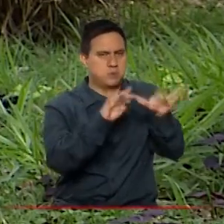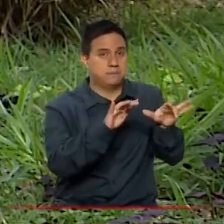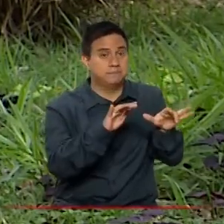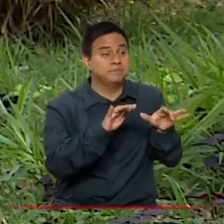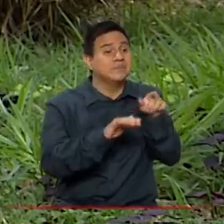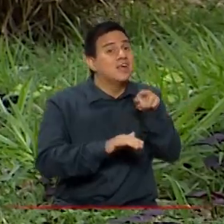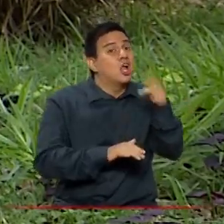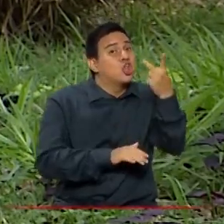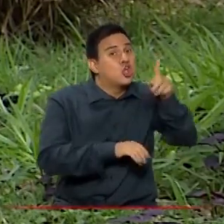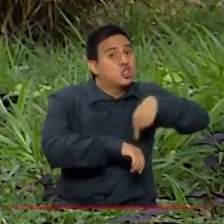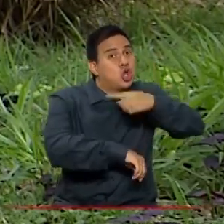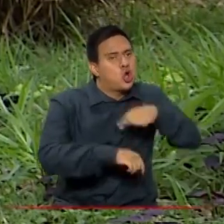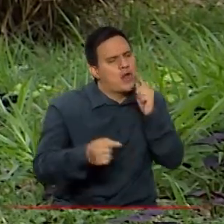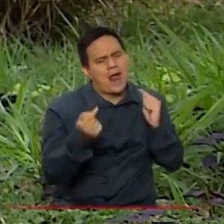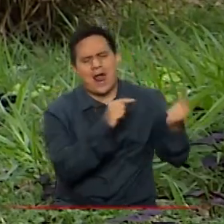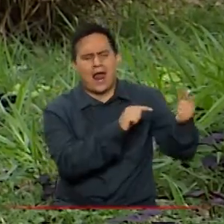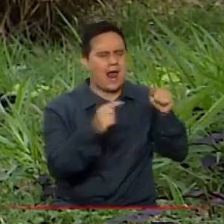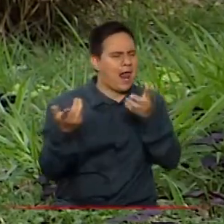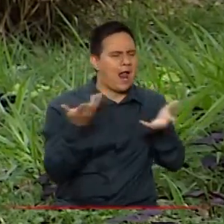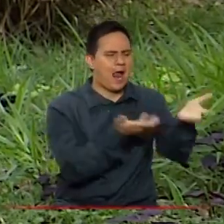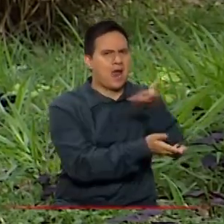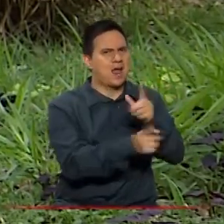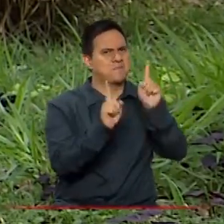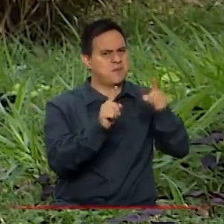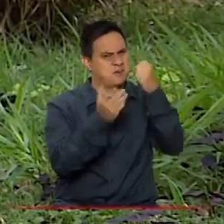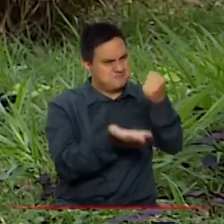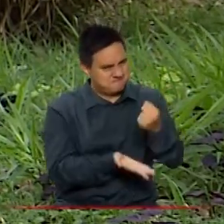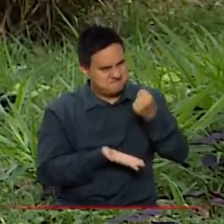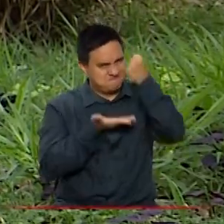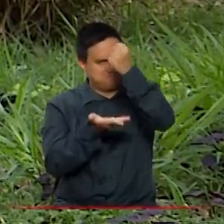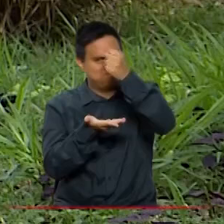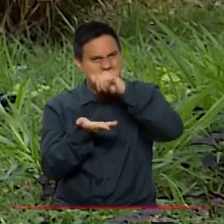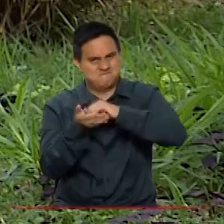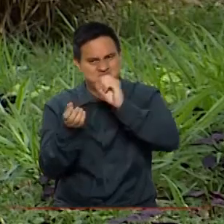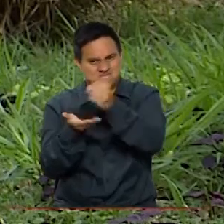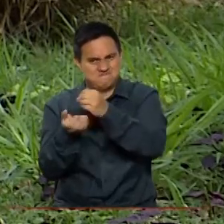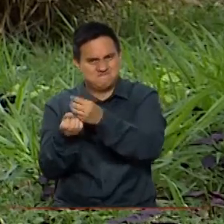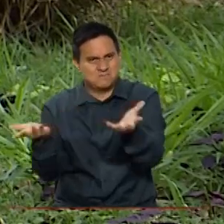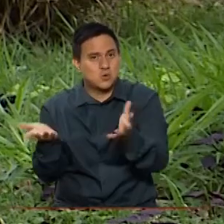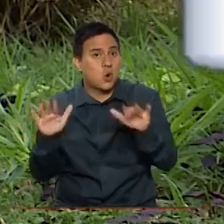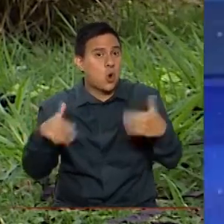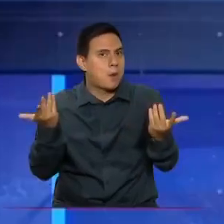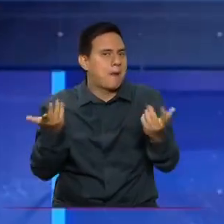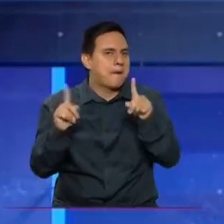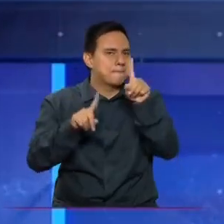aún no es claro cómo será el proceso de financiamiento para el convenio de la biodiversidad biológica.